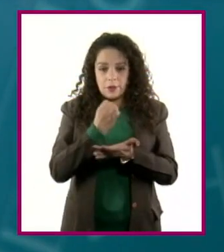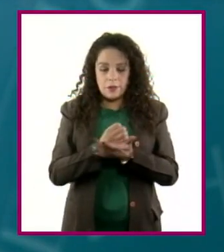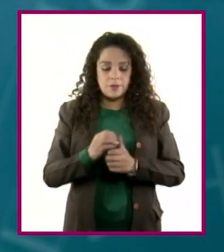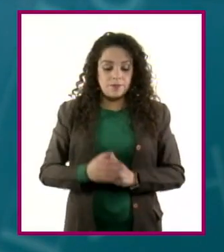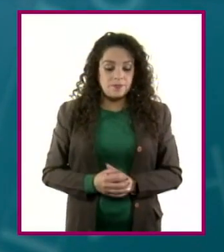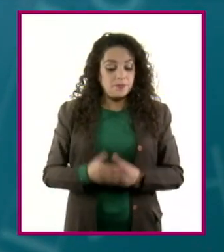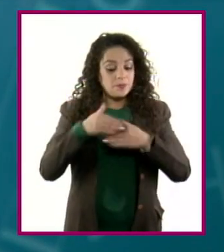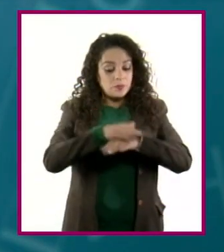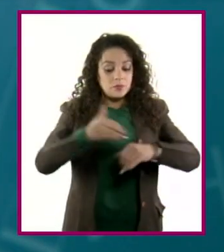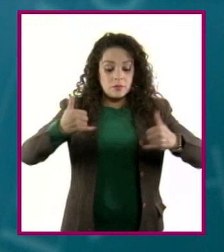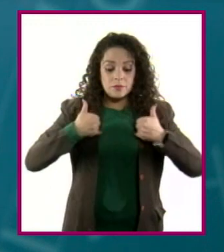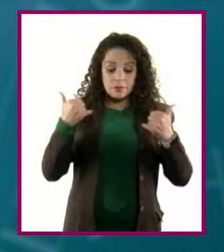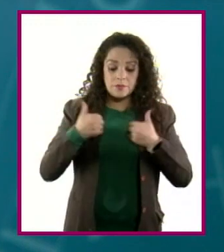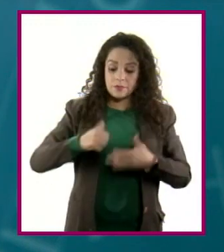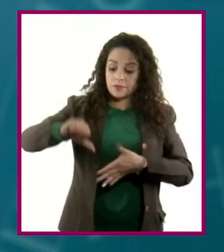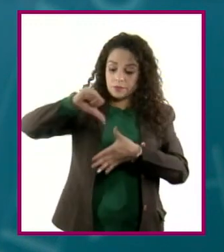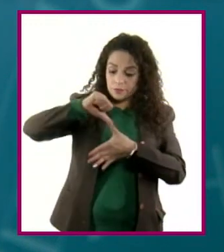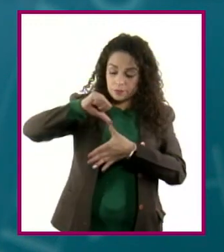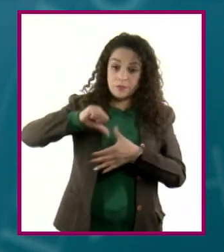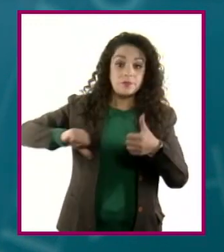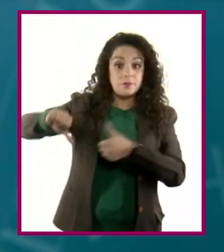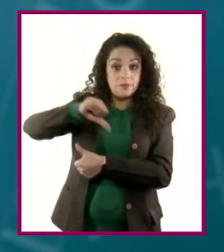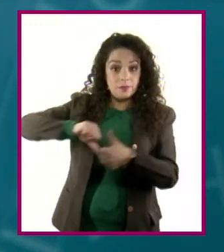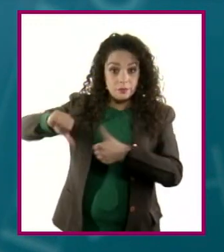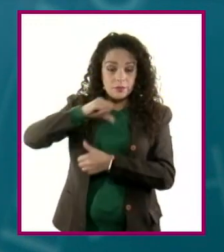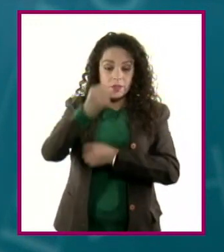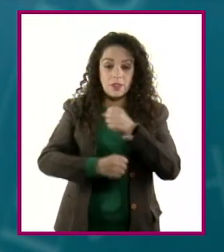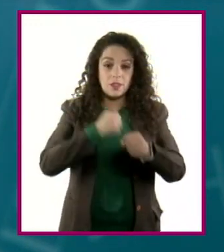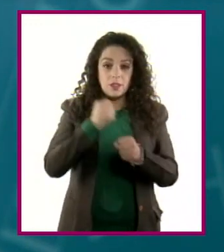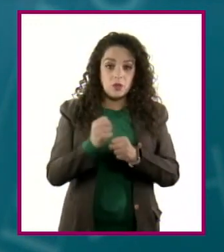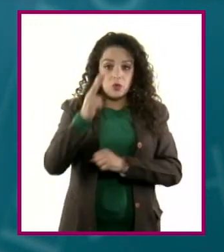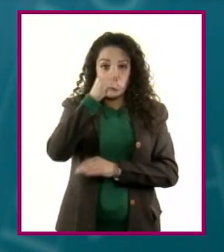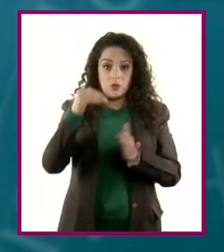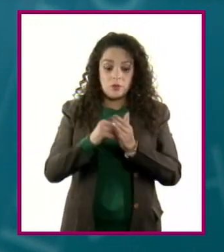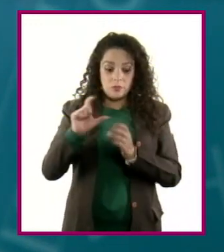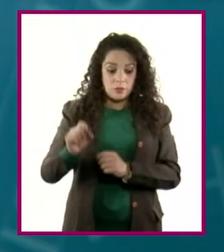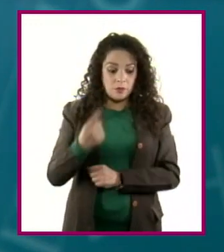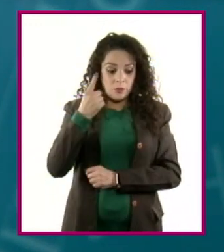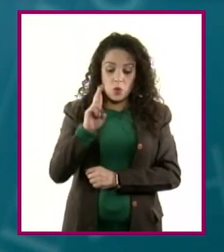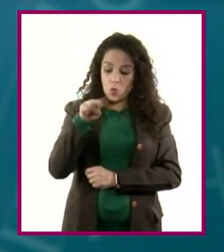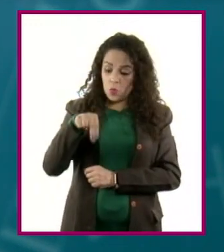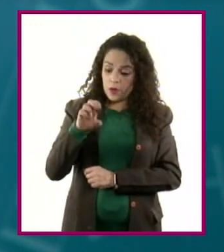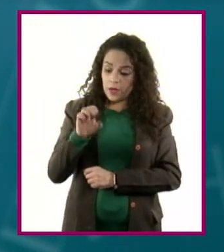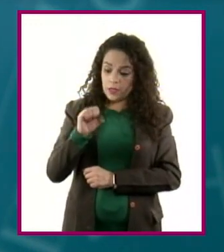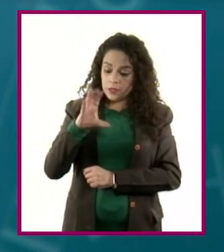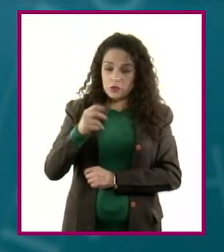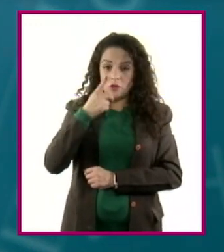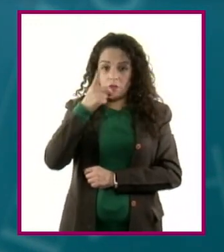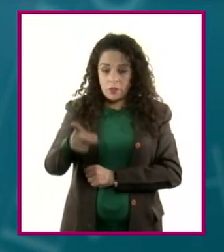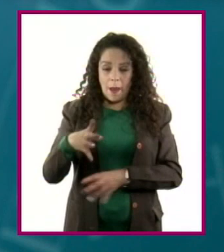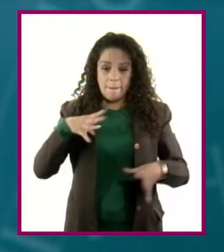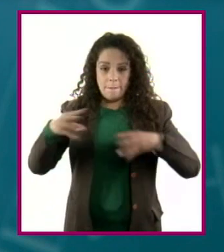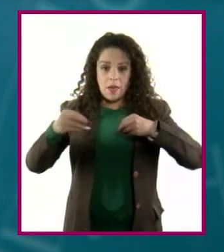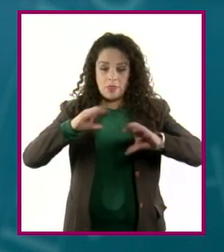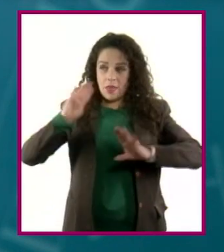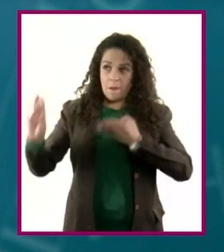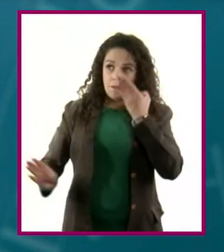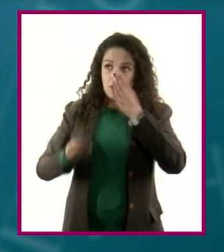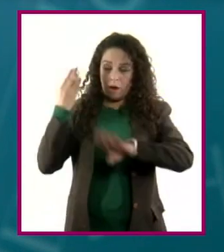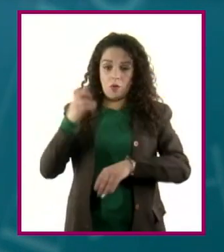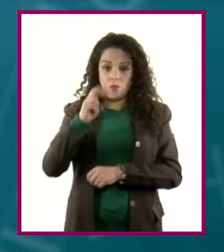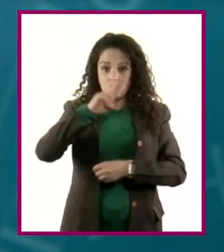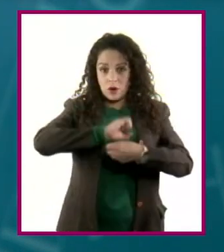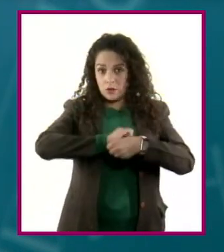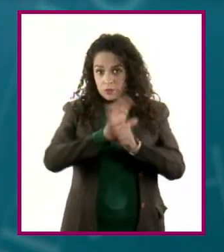y los jóvenes de América Latina y el Caribe, en 2021, la UNESCO señaló que la pandemia global causada por el